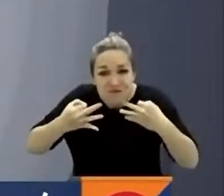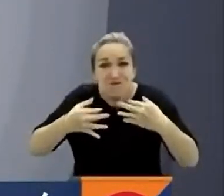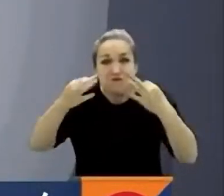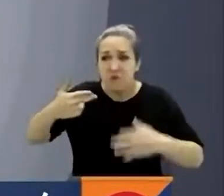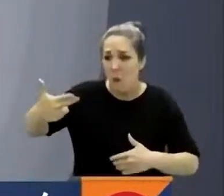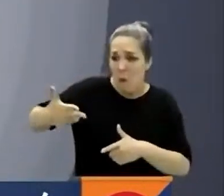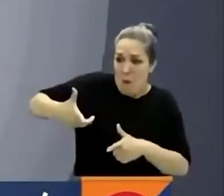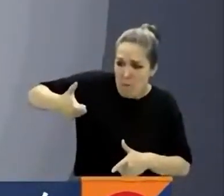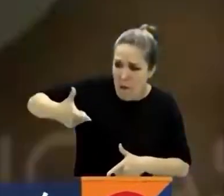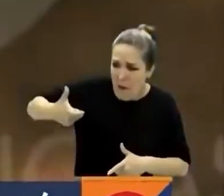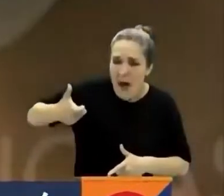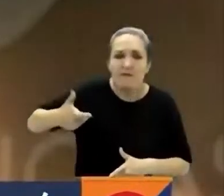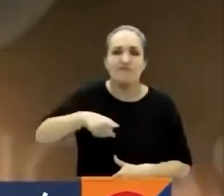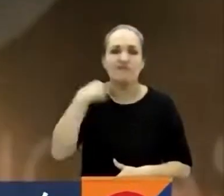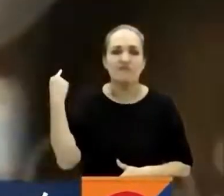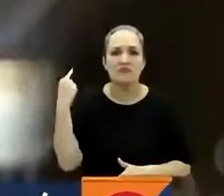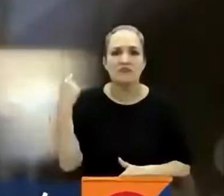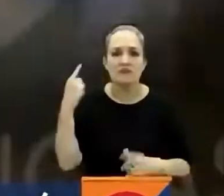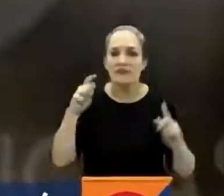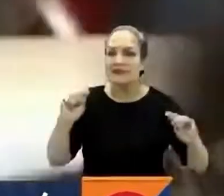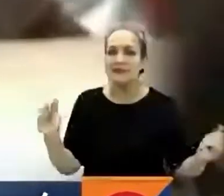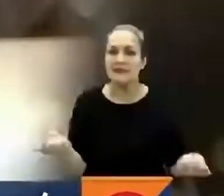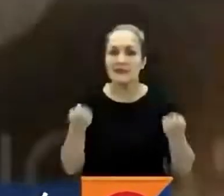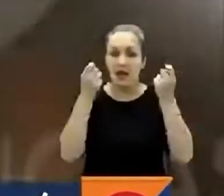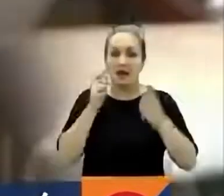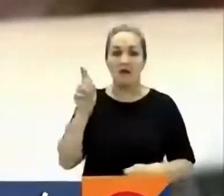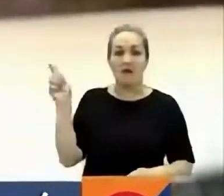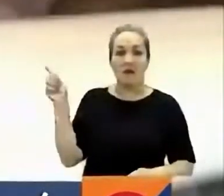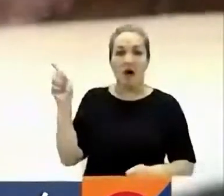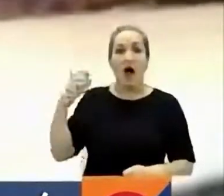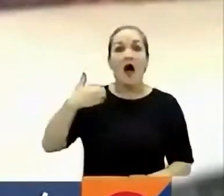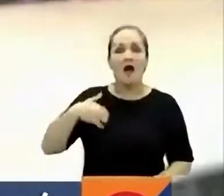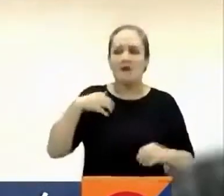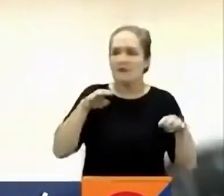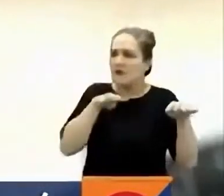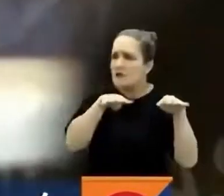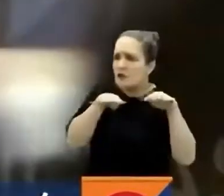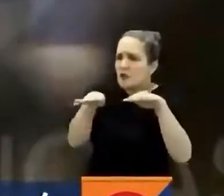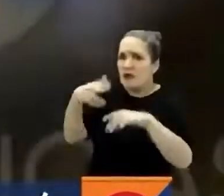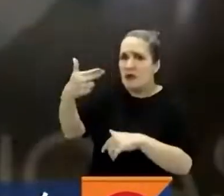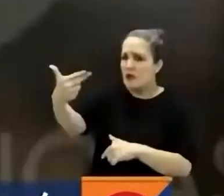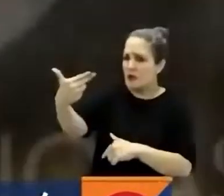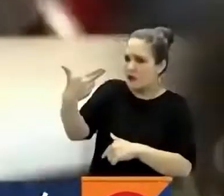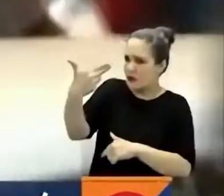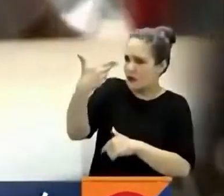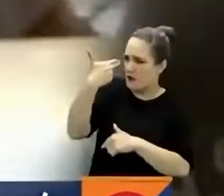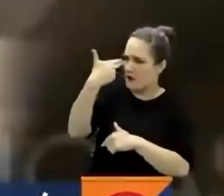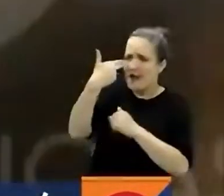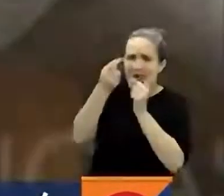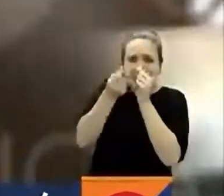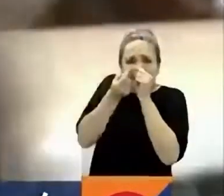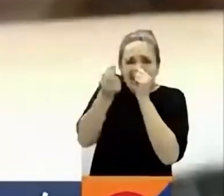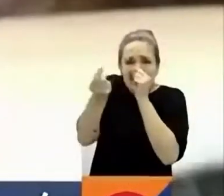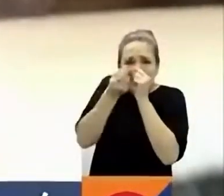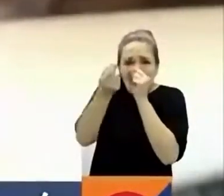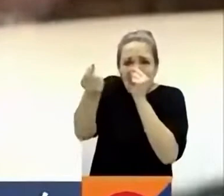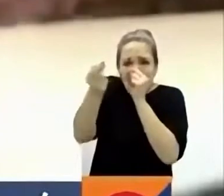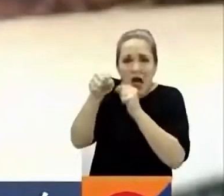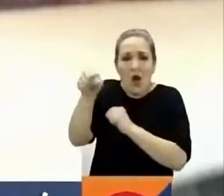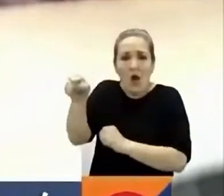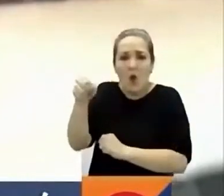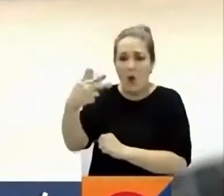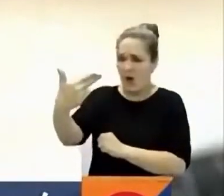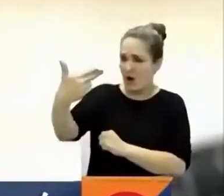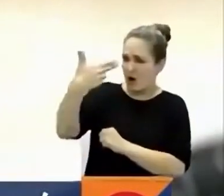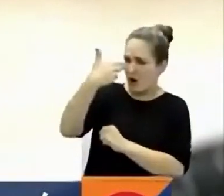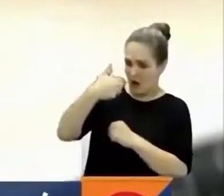activada, no se disparó. La imagen por la que hablan de Argentina es la de la corta distancia, los escasos centímetros que separaron esta pistola